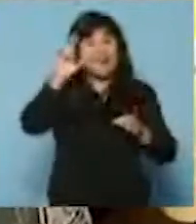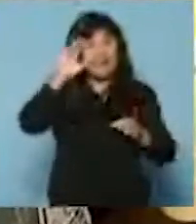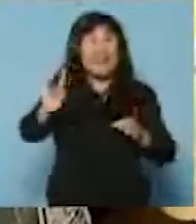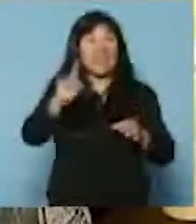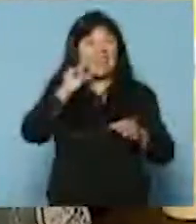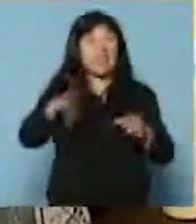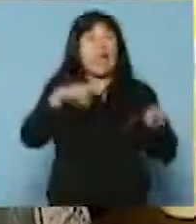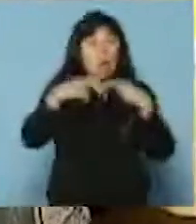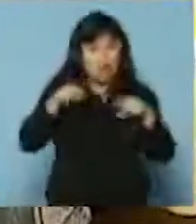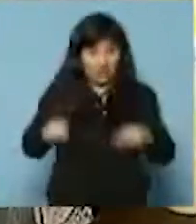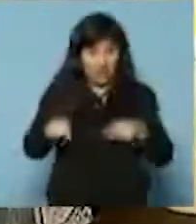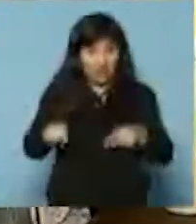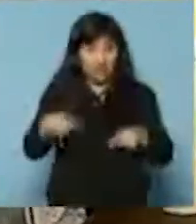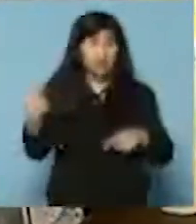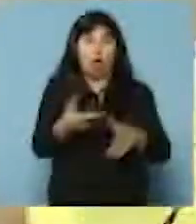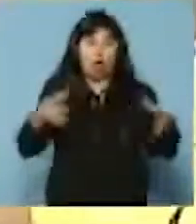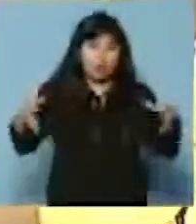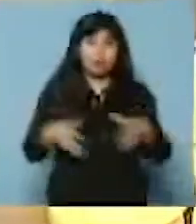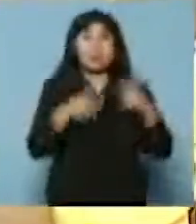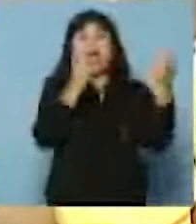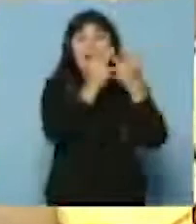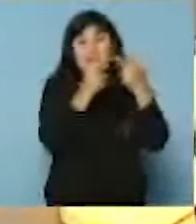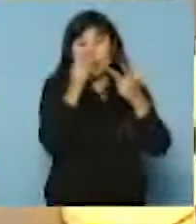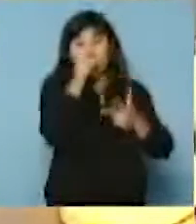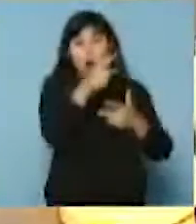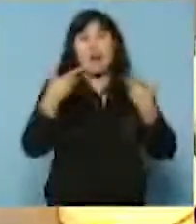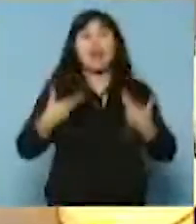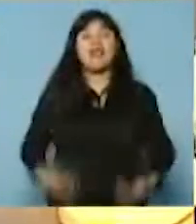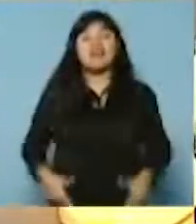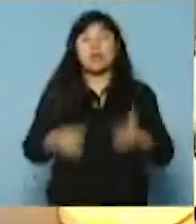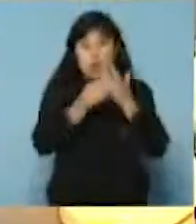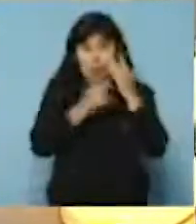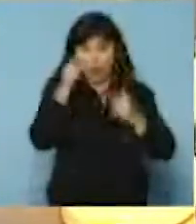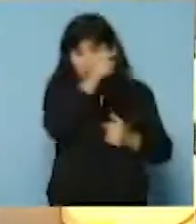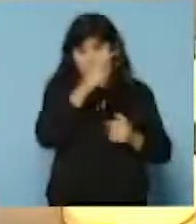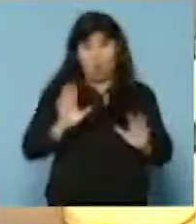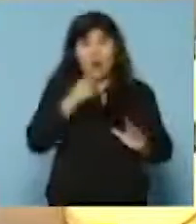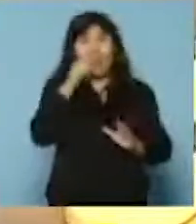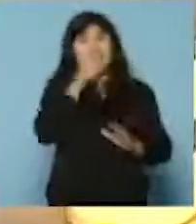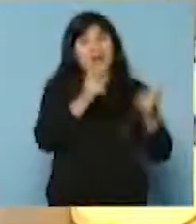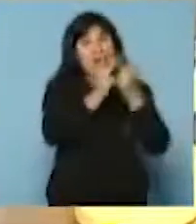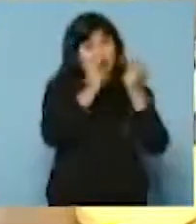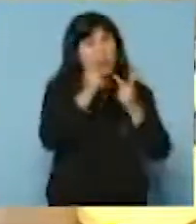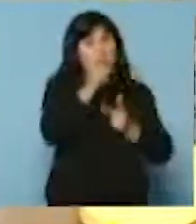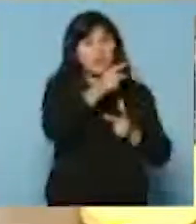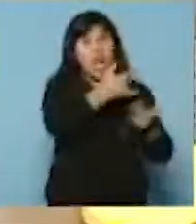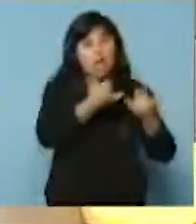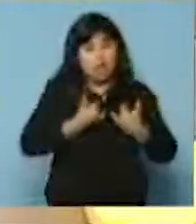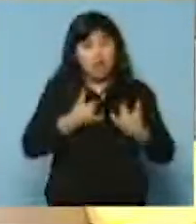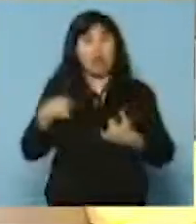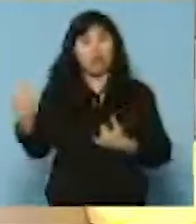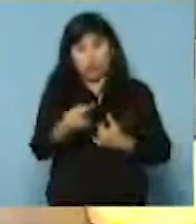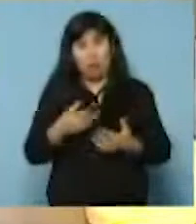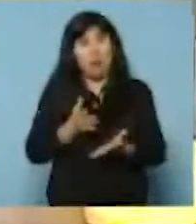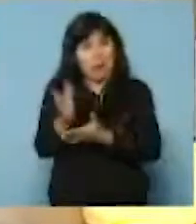en la cual nos dijo que continuaban los comedores que nos dejó porque antes estábamos nosotros y seguían con las cajas que